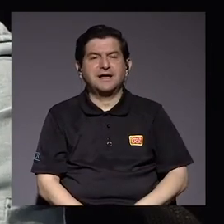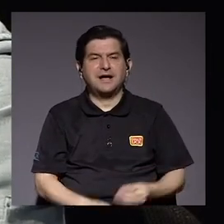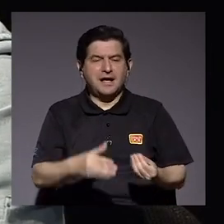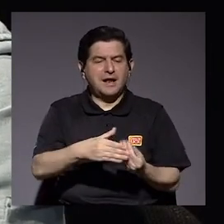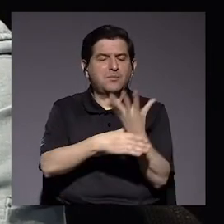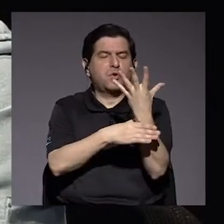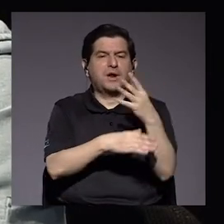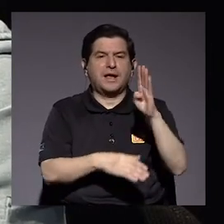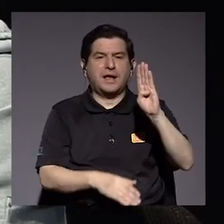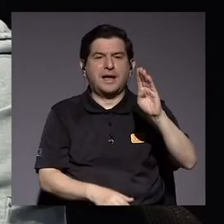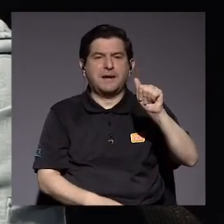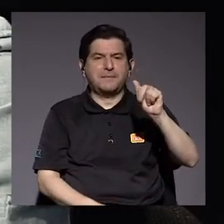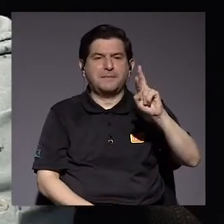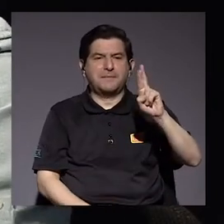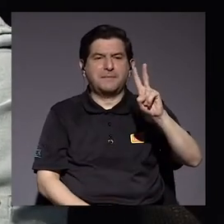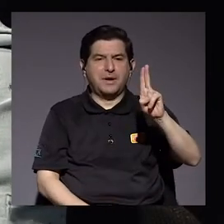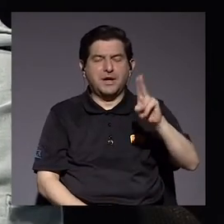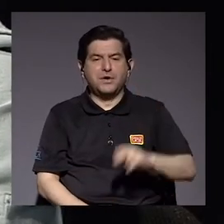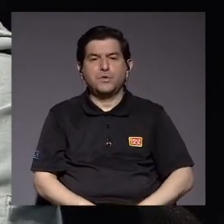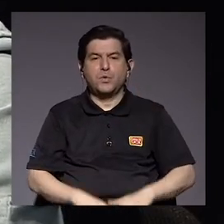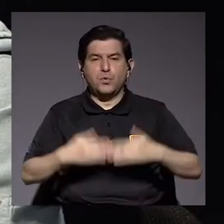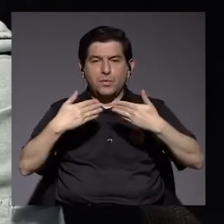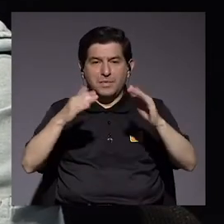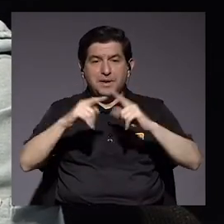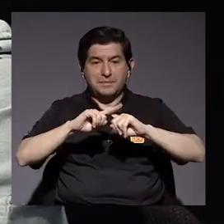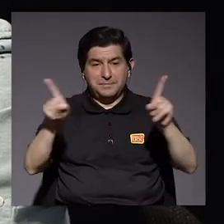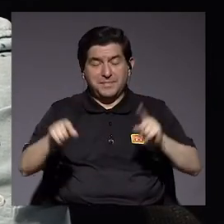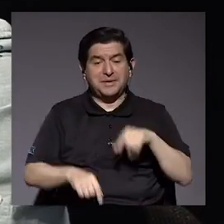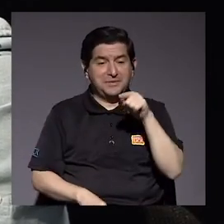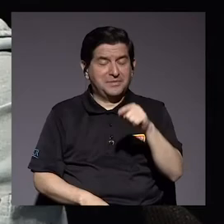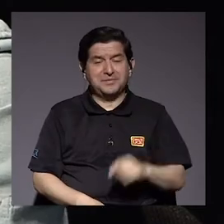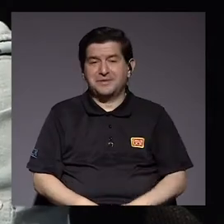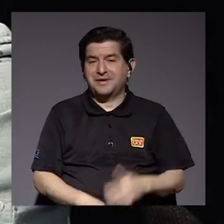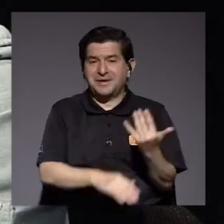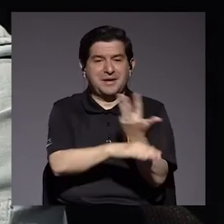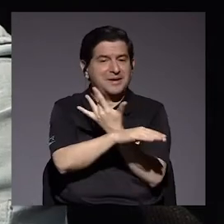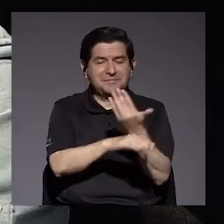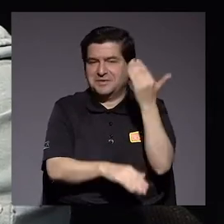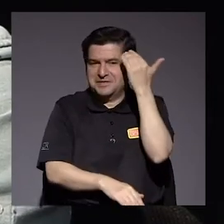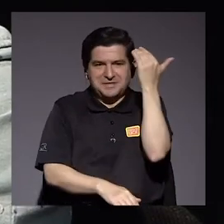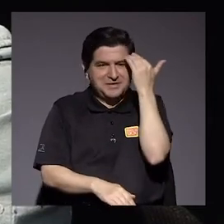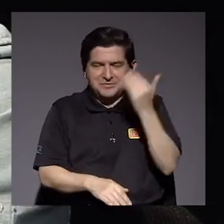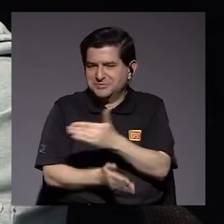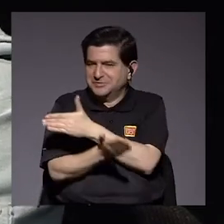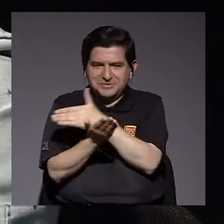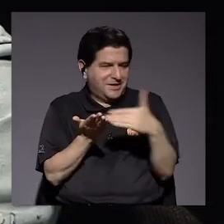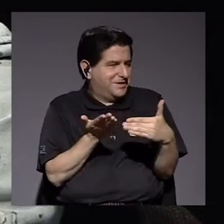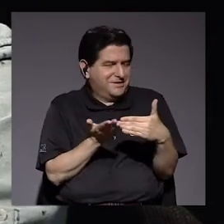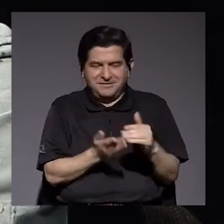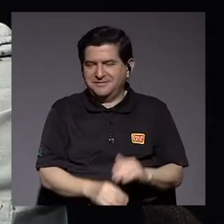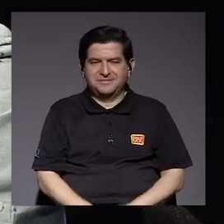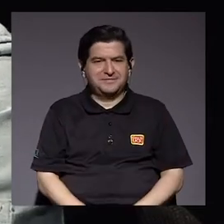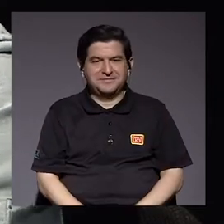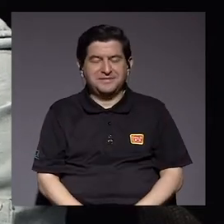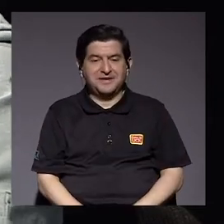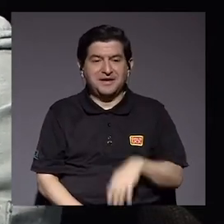Panamá. Uh-huh. Pero las plantas no conocen de límites que puso el hombre, ¿verdad? Entonces, sí, se pasa. Geográficamente es una